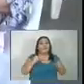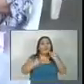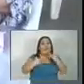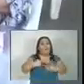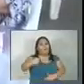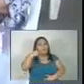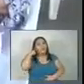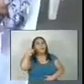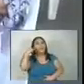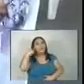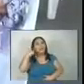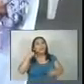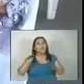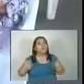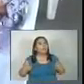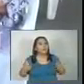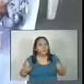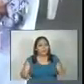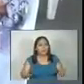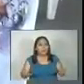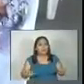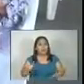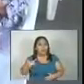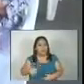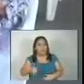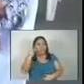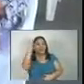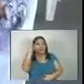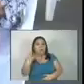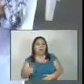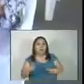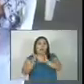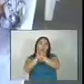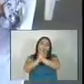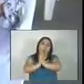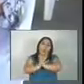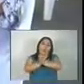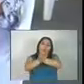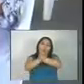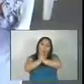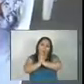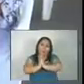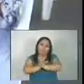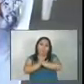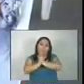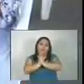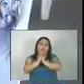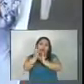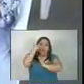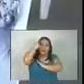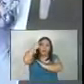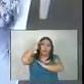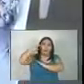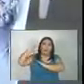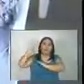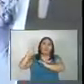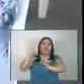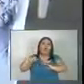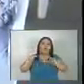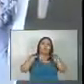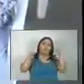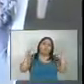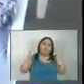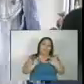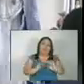Porque como es un día de oración y conmemoramos a los santos